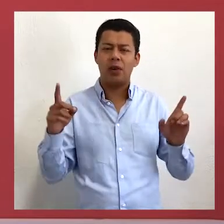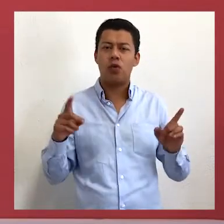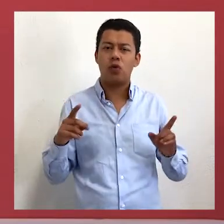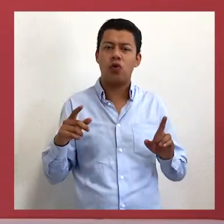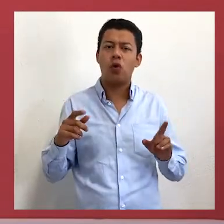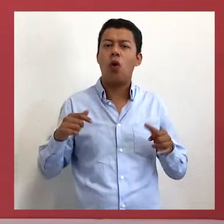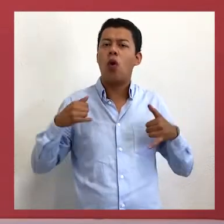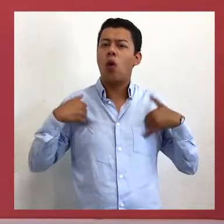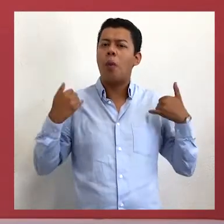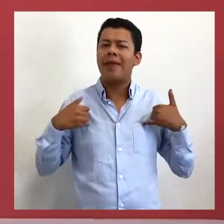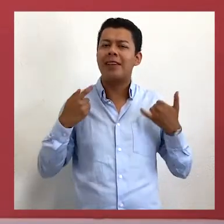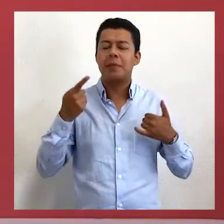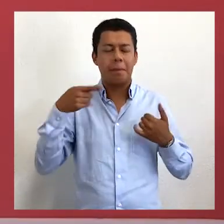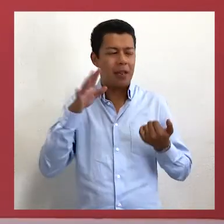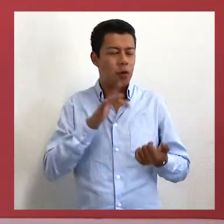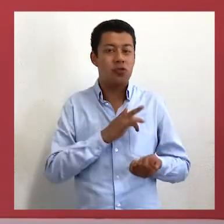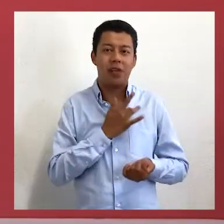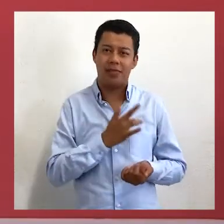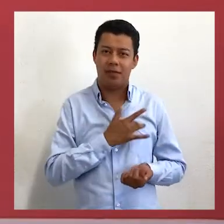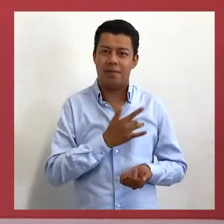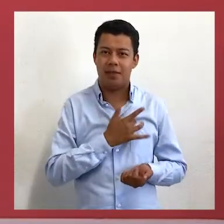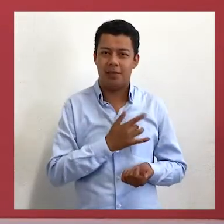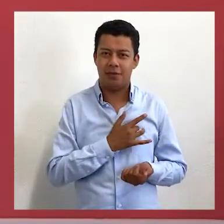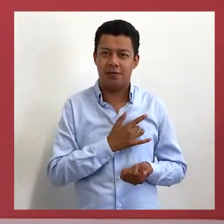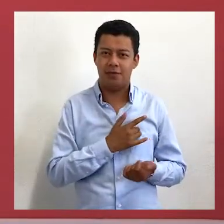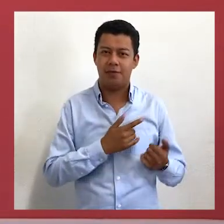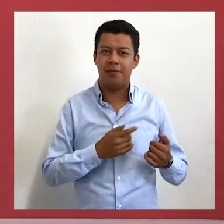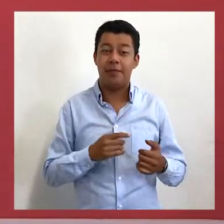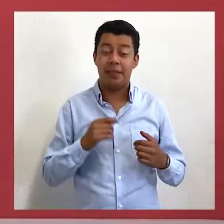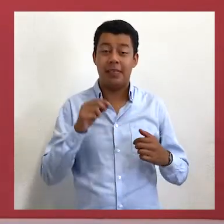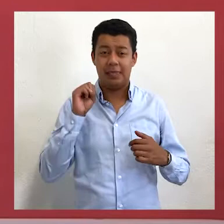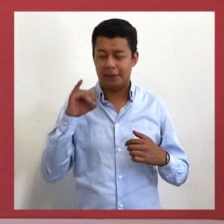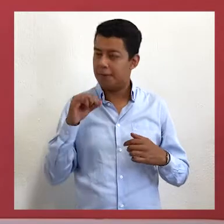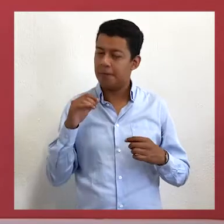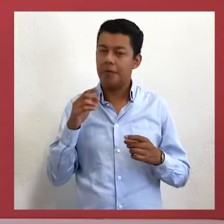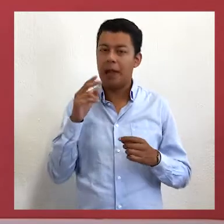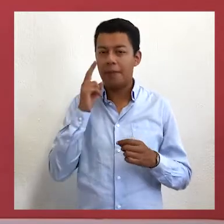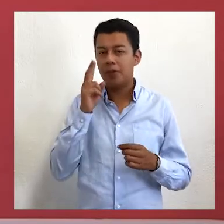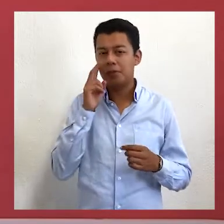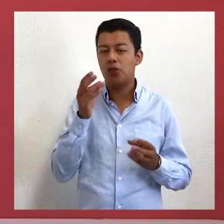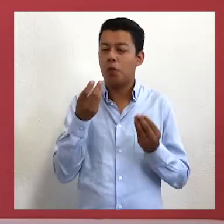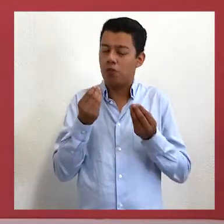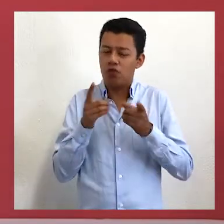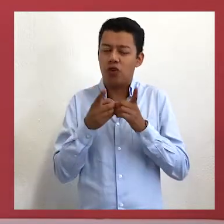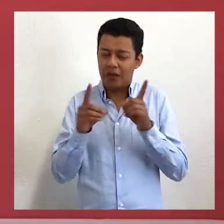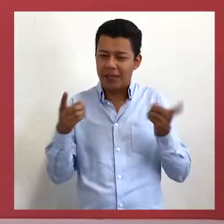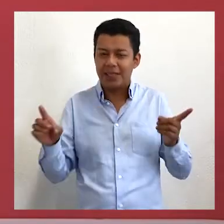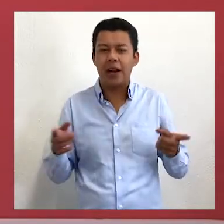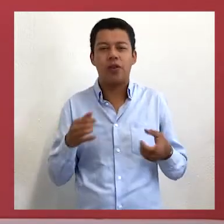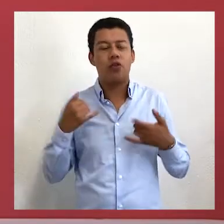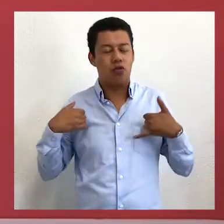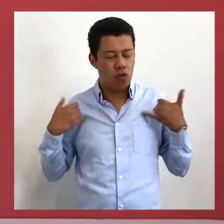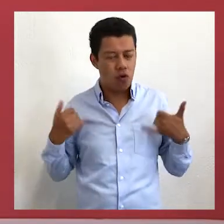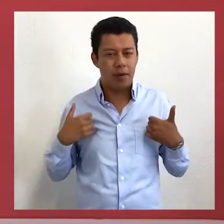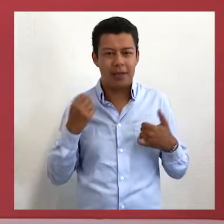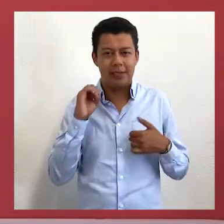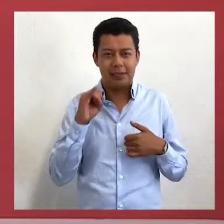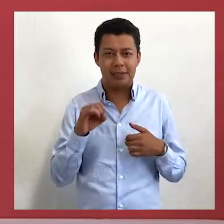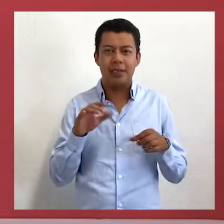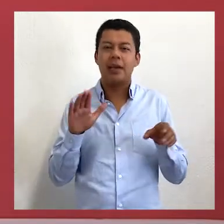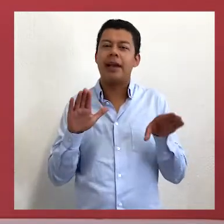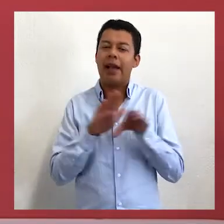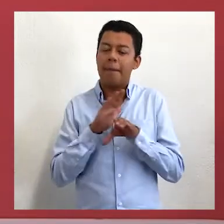el adolescente, pero en la parte afectiva. Hemos hablado o hemos escuchado mucho acerca del desarrollo del